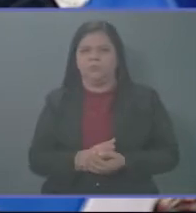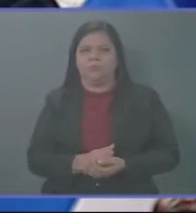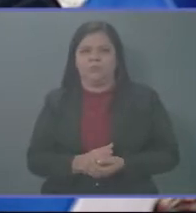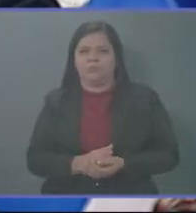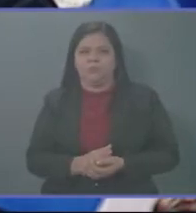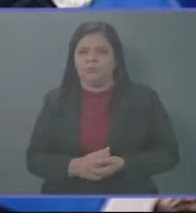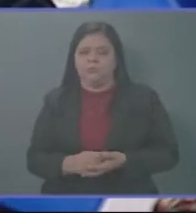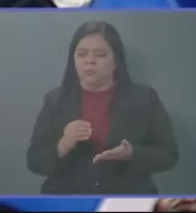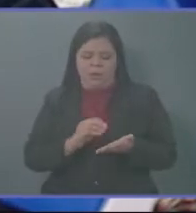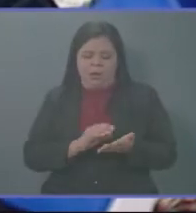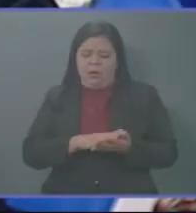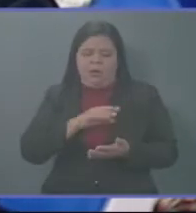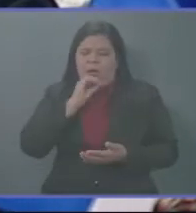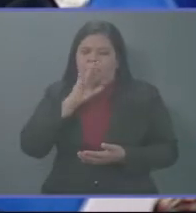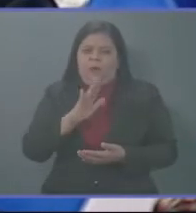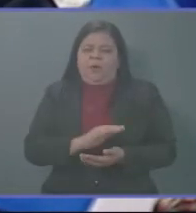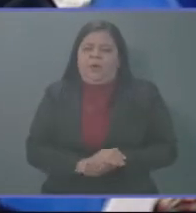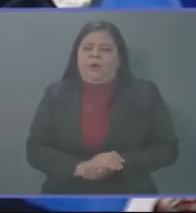en el decreto.